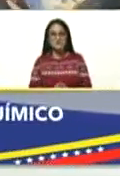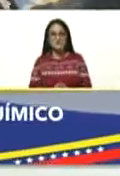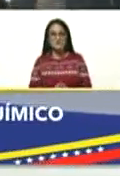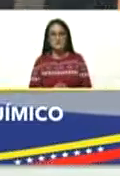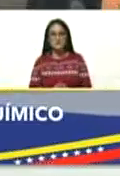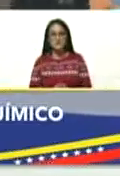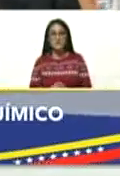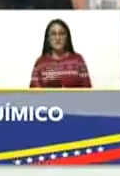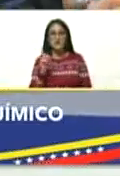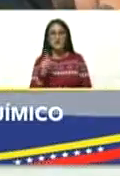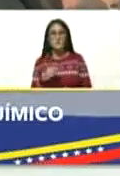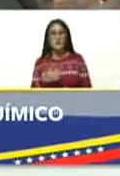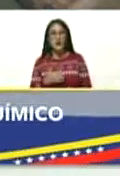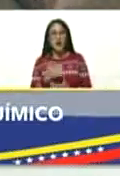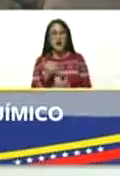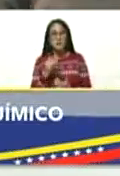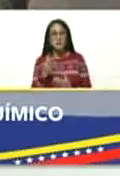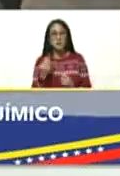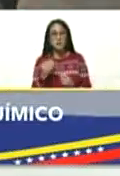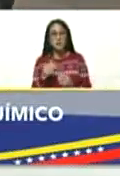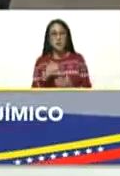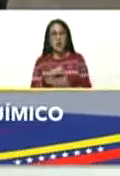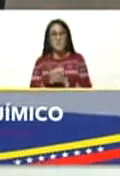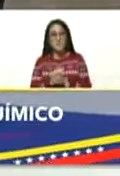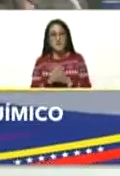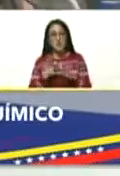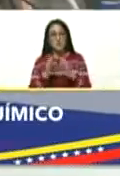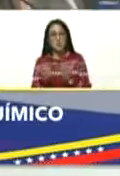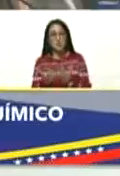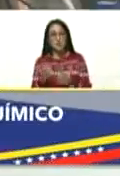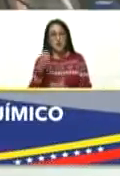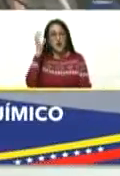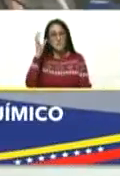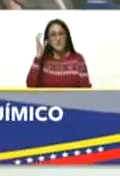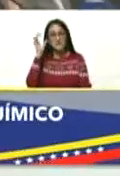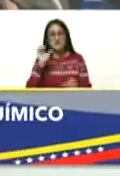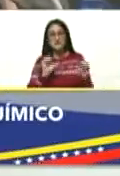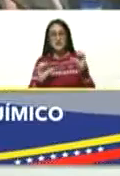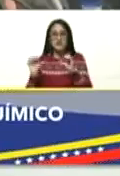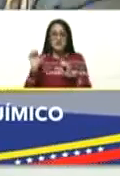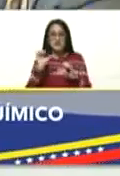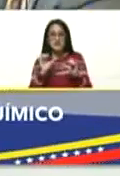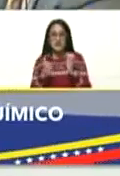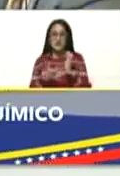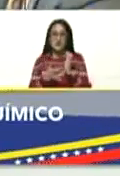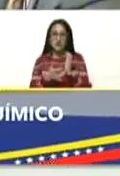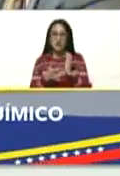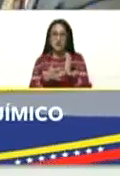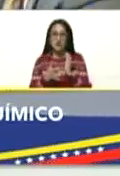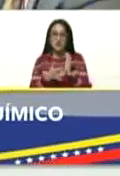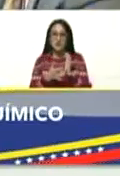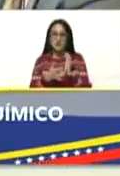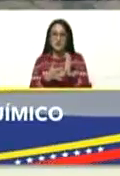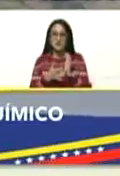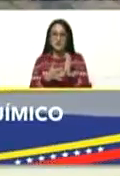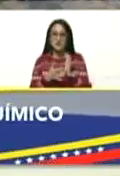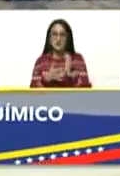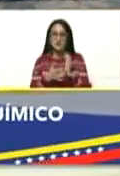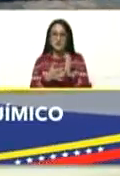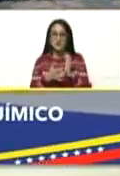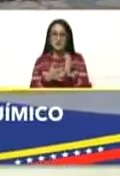pero también tenemos grandes amigos en el mundo, con una gran capacidad científica y tecnológica. La